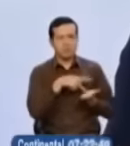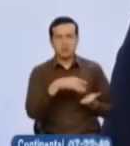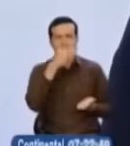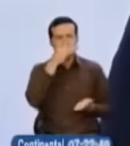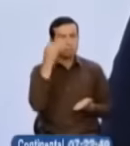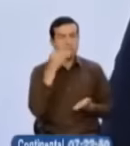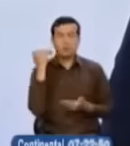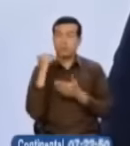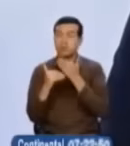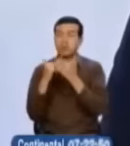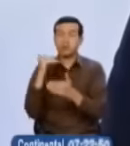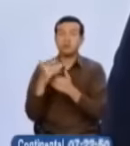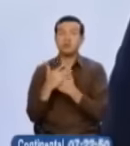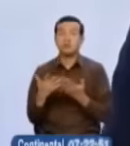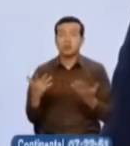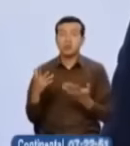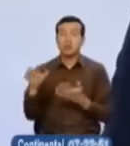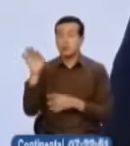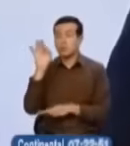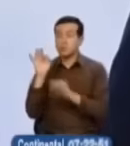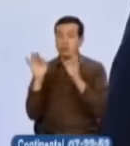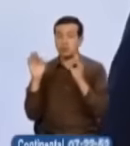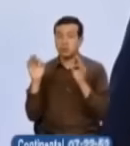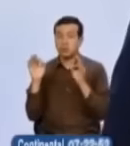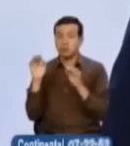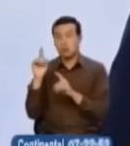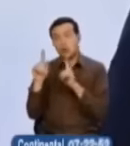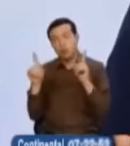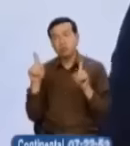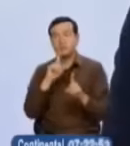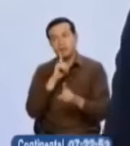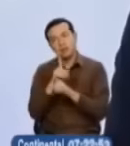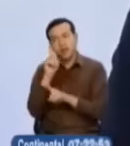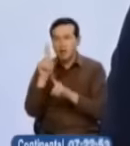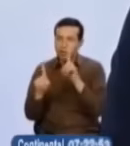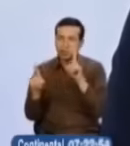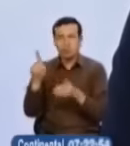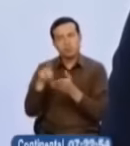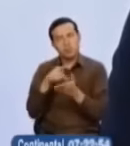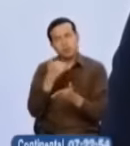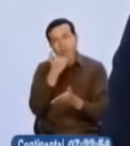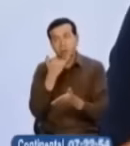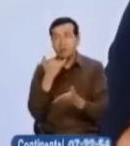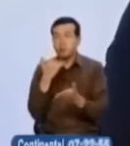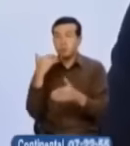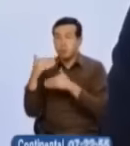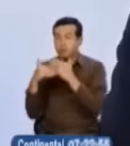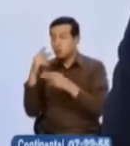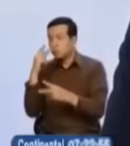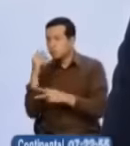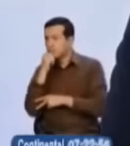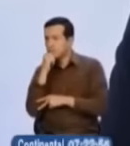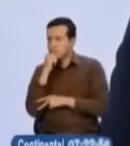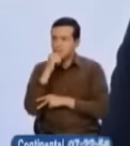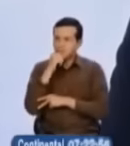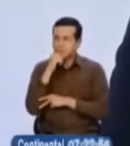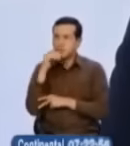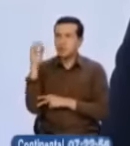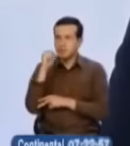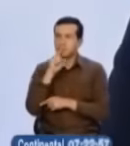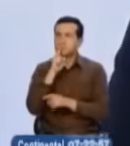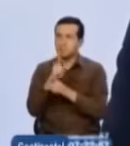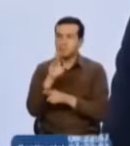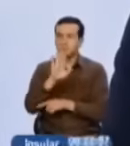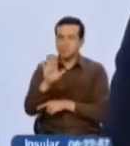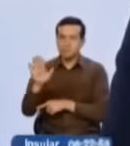obviamente hay procesos también de selección, porque no es que no exista tampoco malos pagadores, pero mediante estos procesos locales se logra tener ciertos incentivos